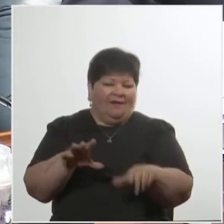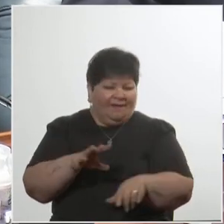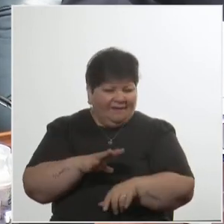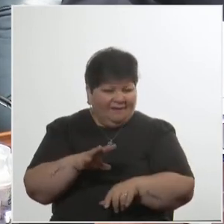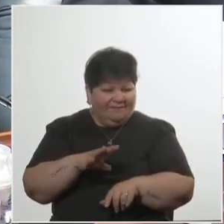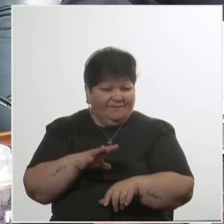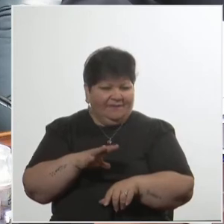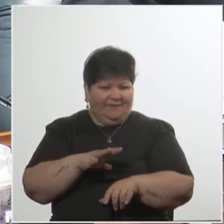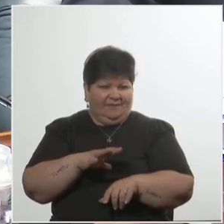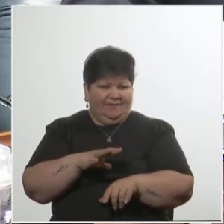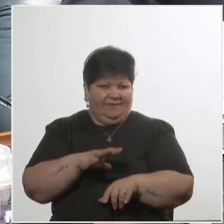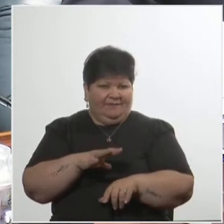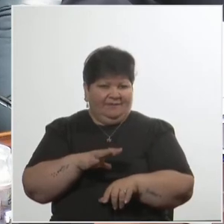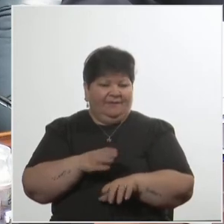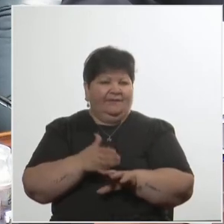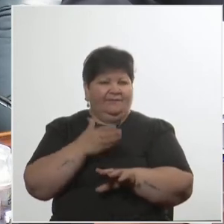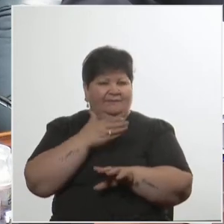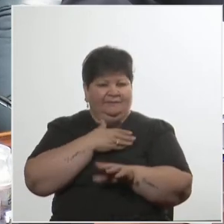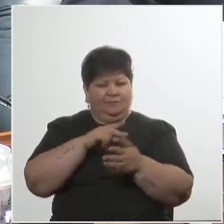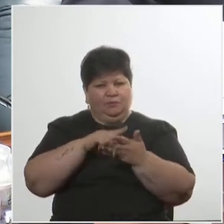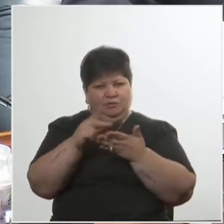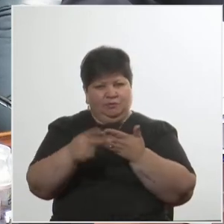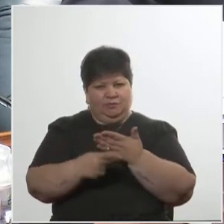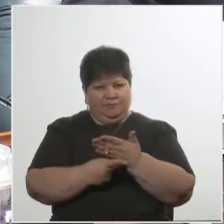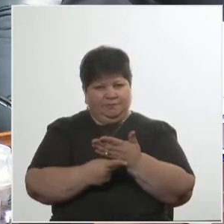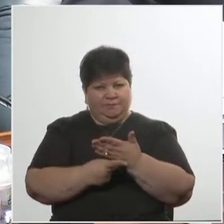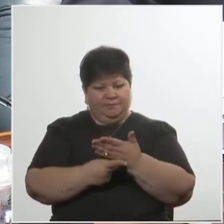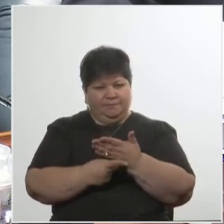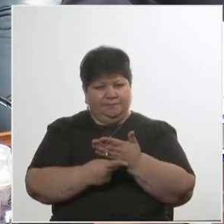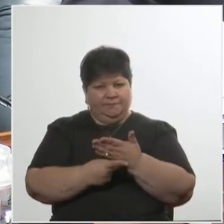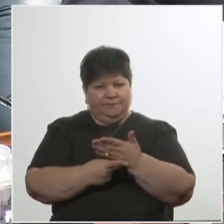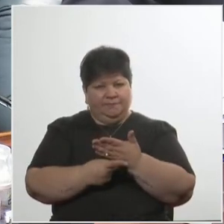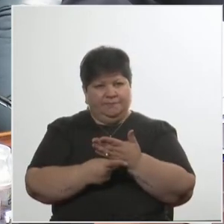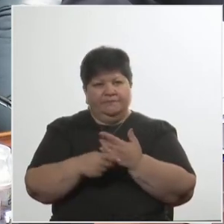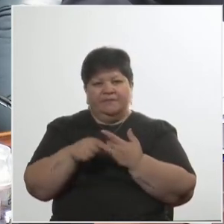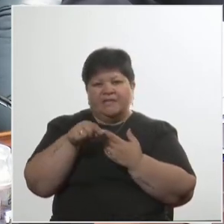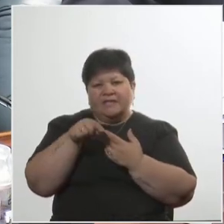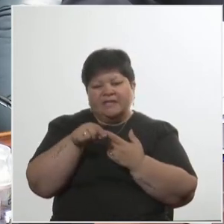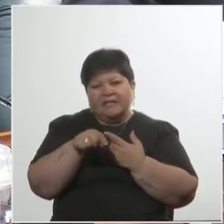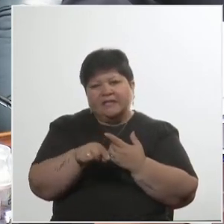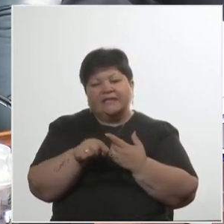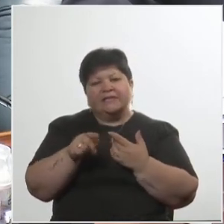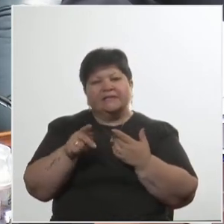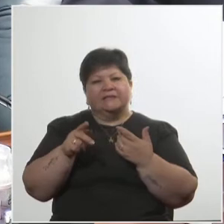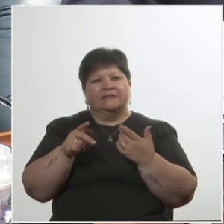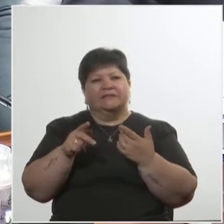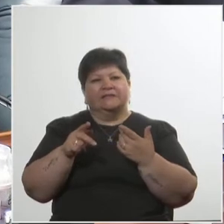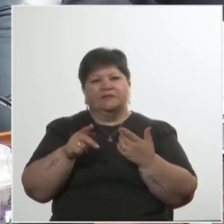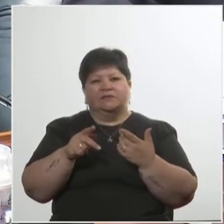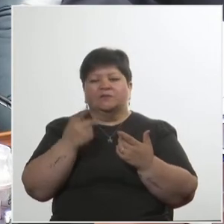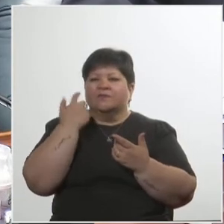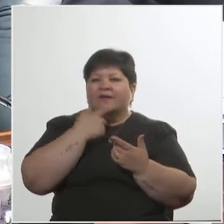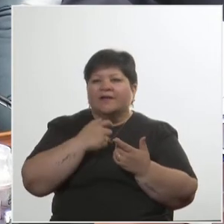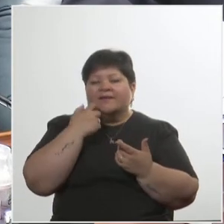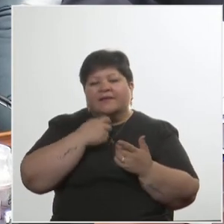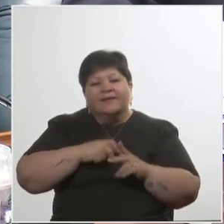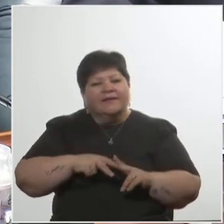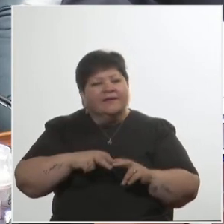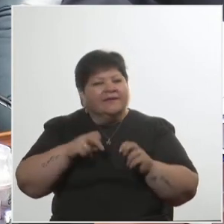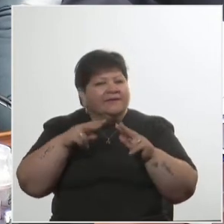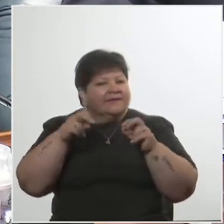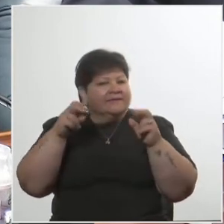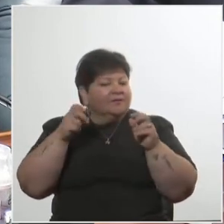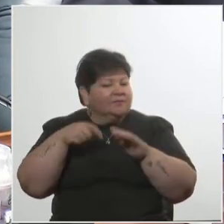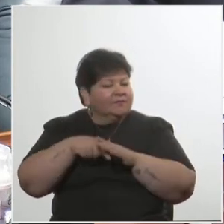este tipo de iniciativa por supuesto no obedece a un estudio profundo no obedece